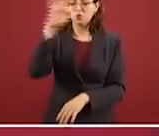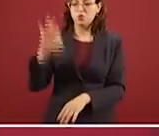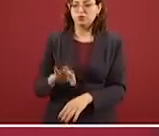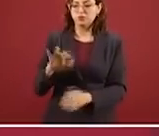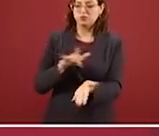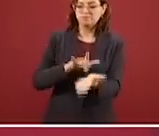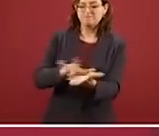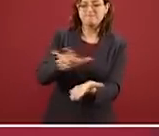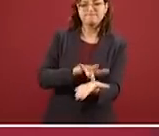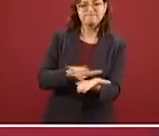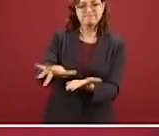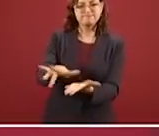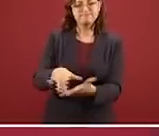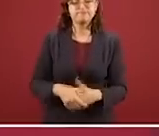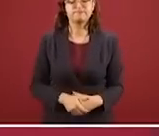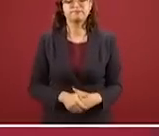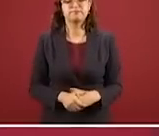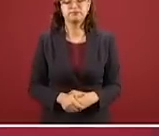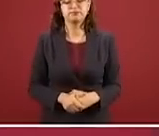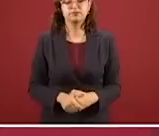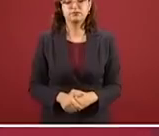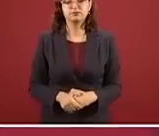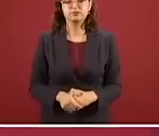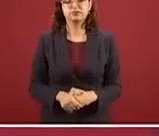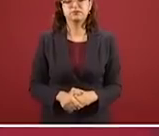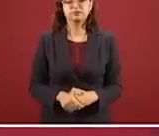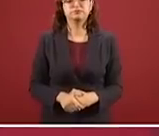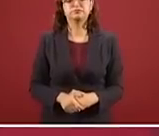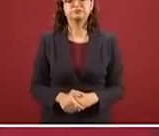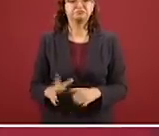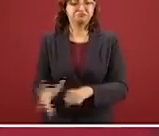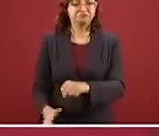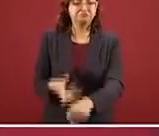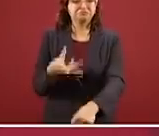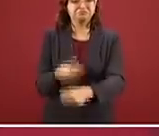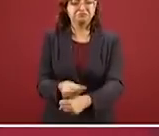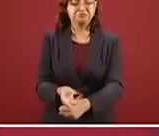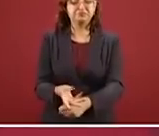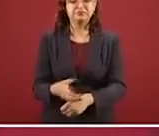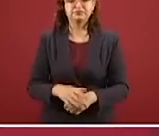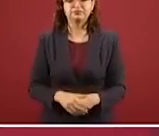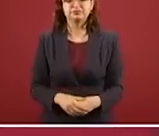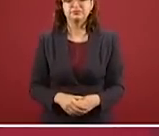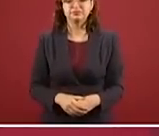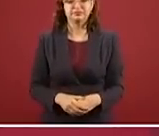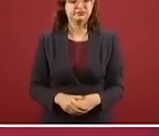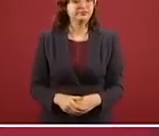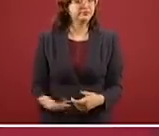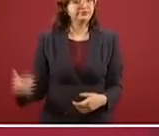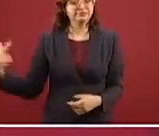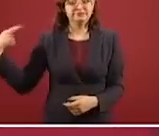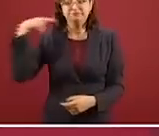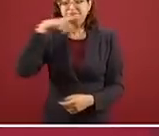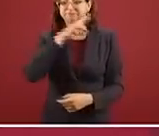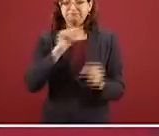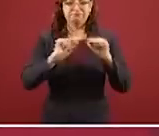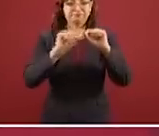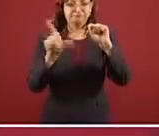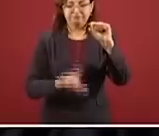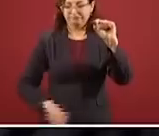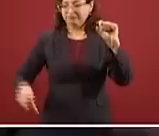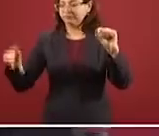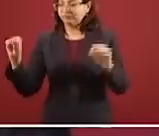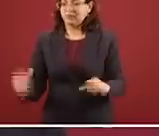de apoyo, un subsidio. Entonces, por eso, pues se